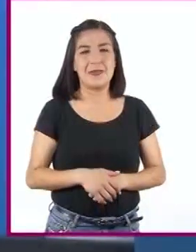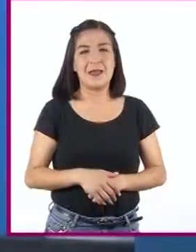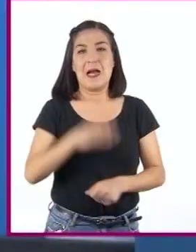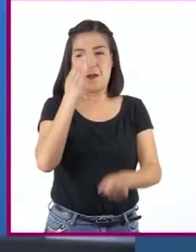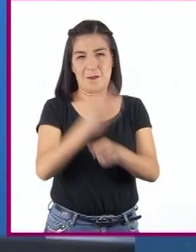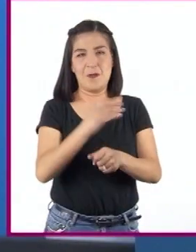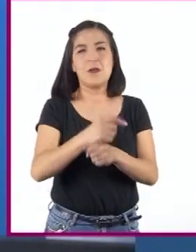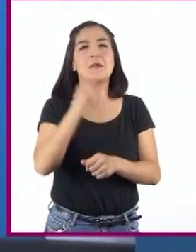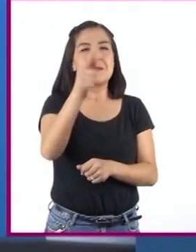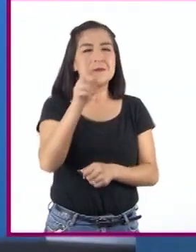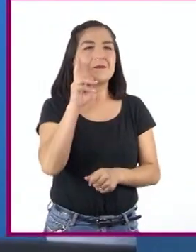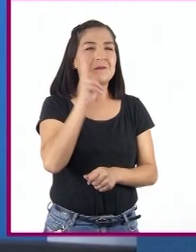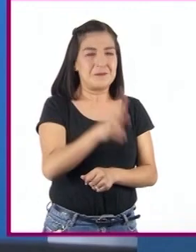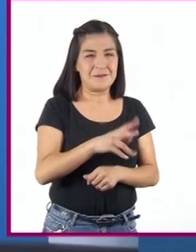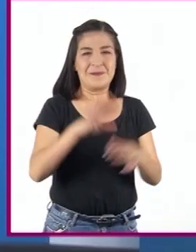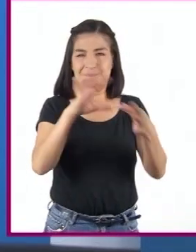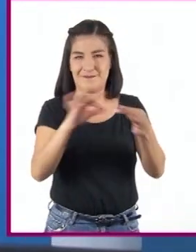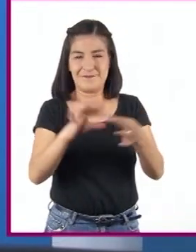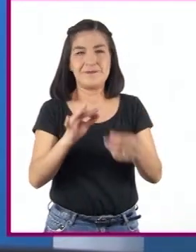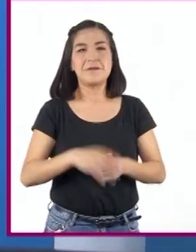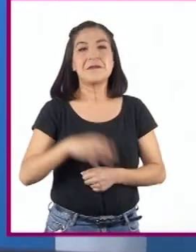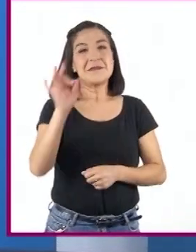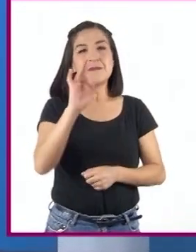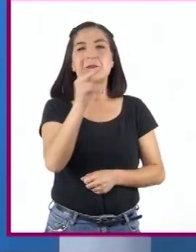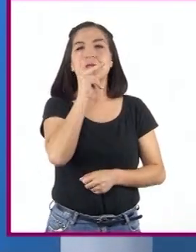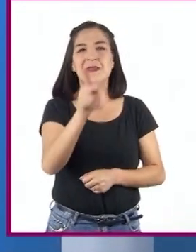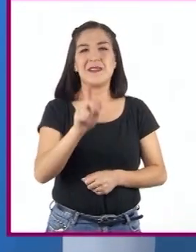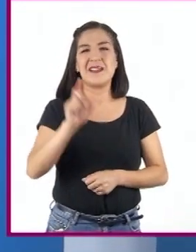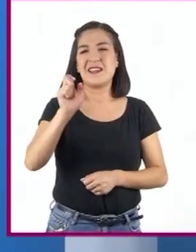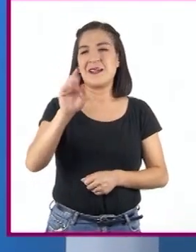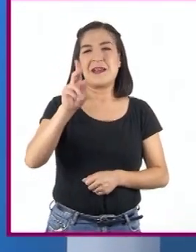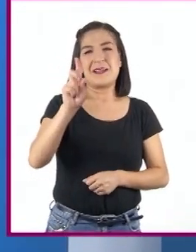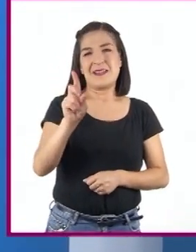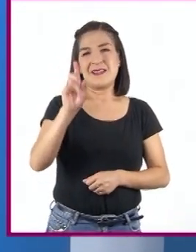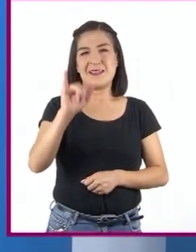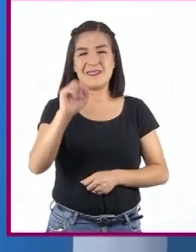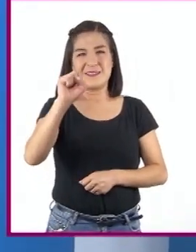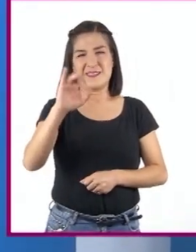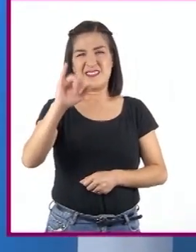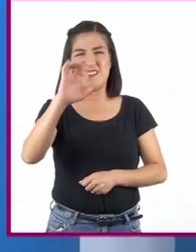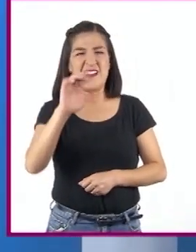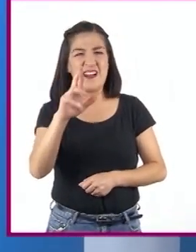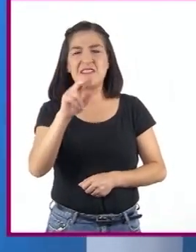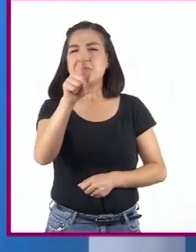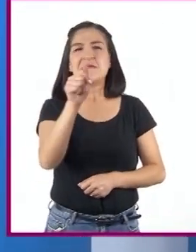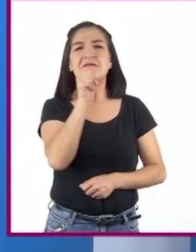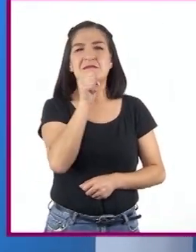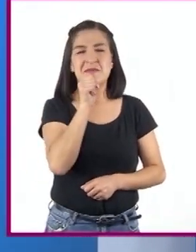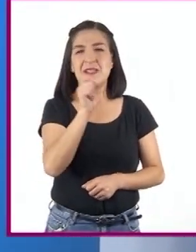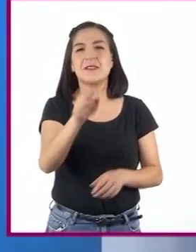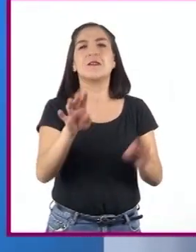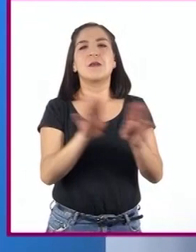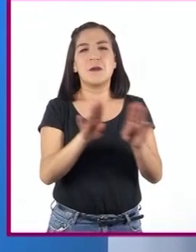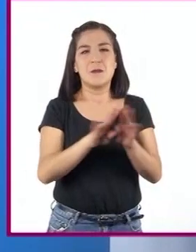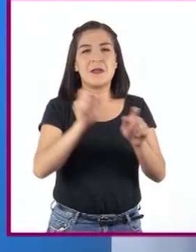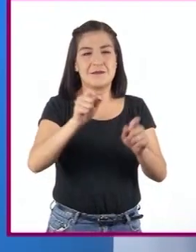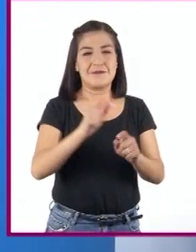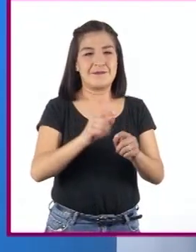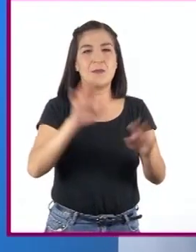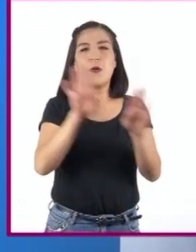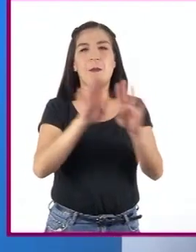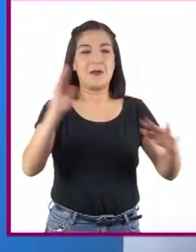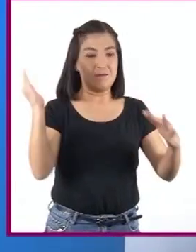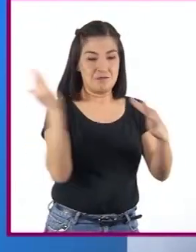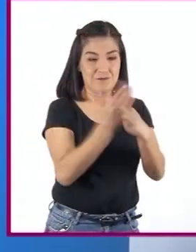Aquí haré una observación. Posiblemente la palabra bisecar no les pareció conocida. Significa que se divide una figura